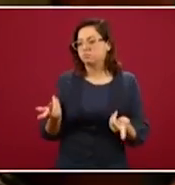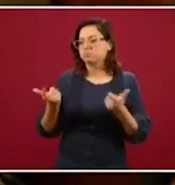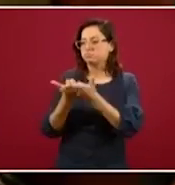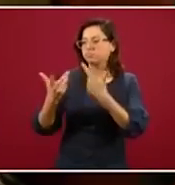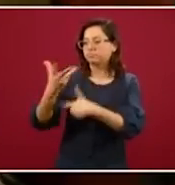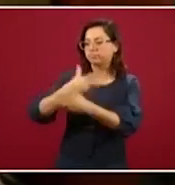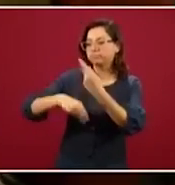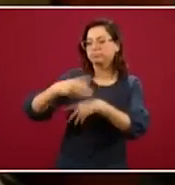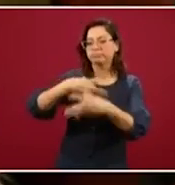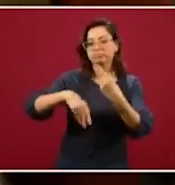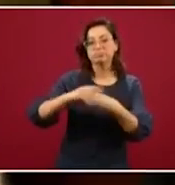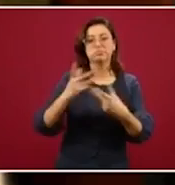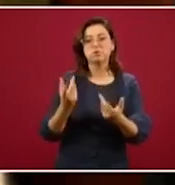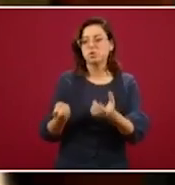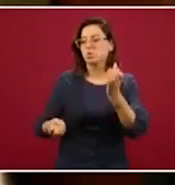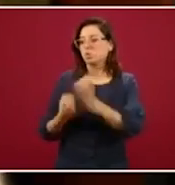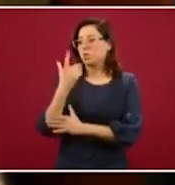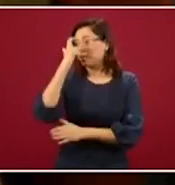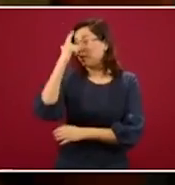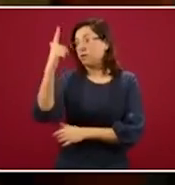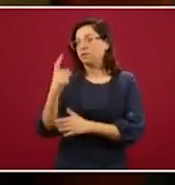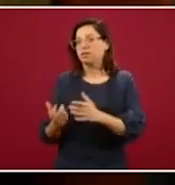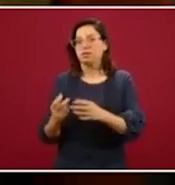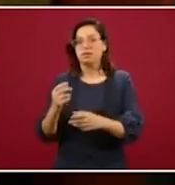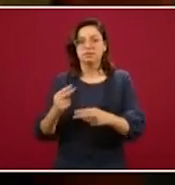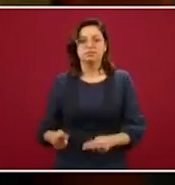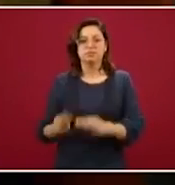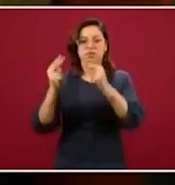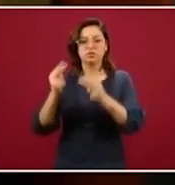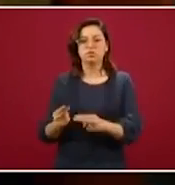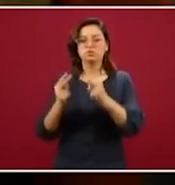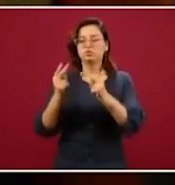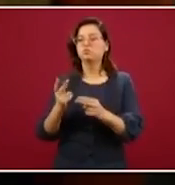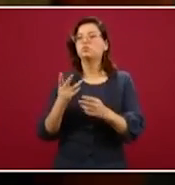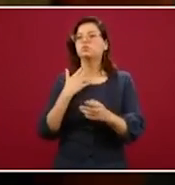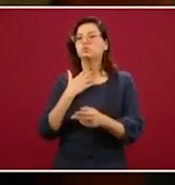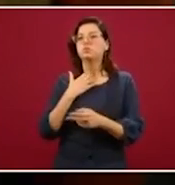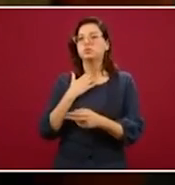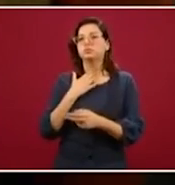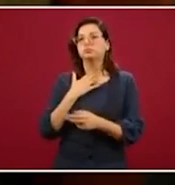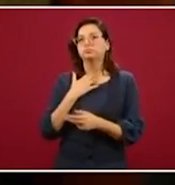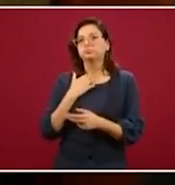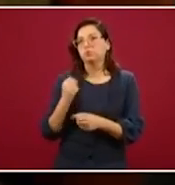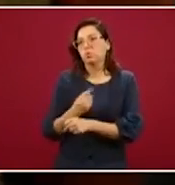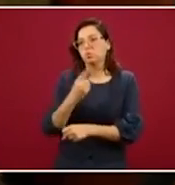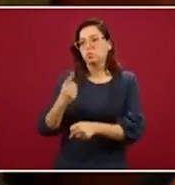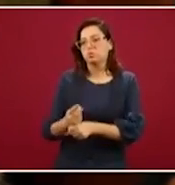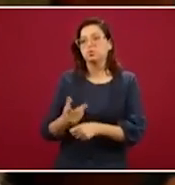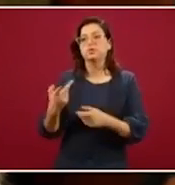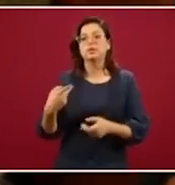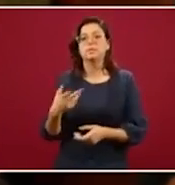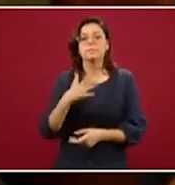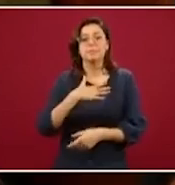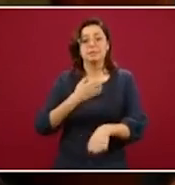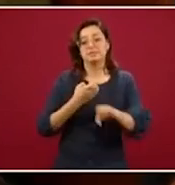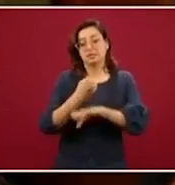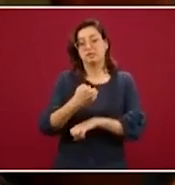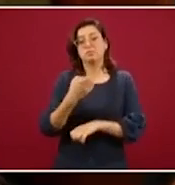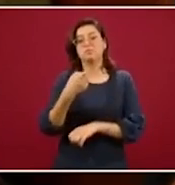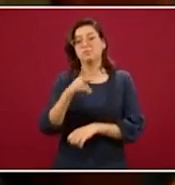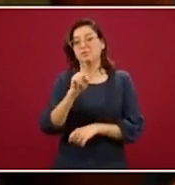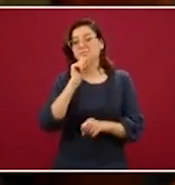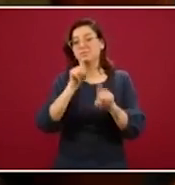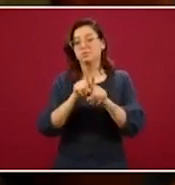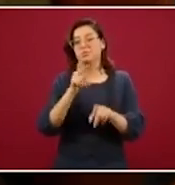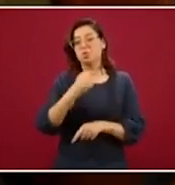de darle oportunidad a nuevos emprendedores. En mi estado, y estoy seguro que hablo también por todos los del noroeste y del norte, lo